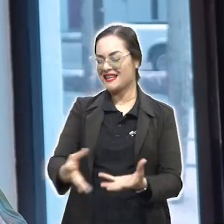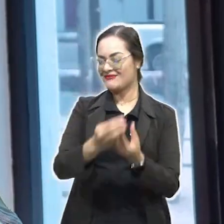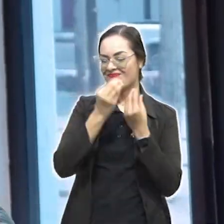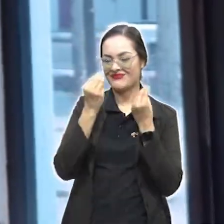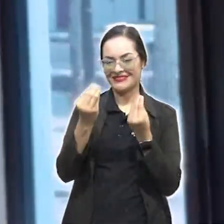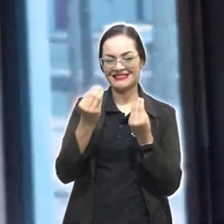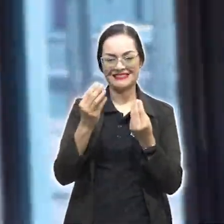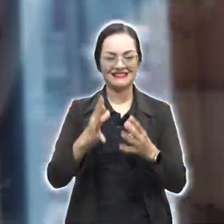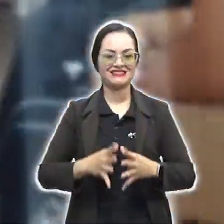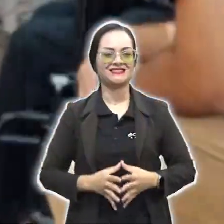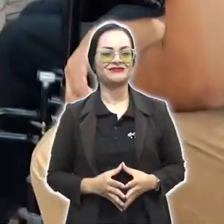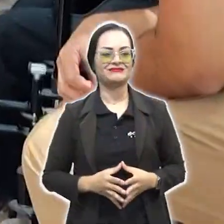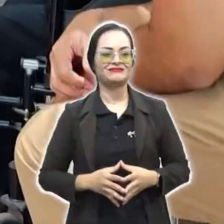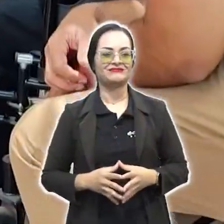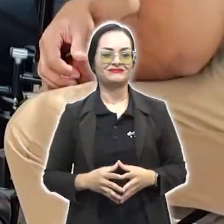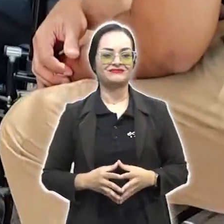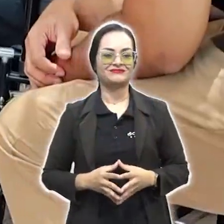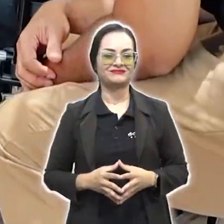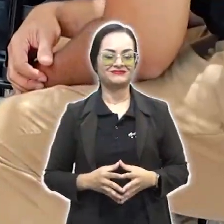saludos.